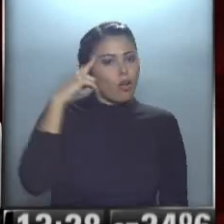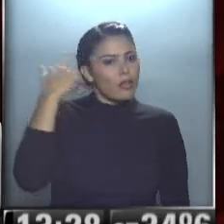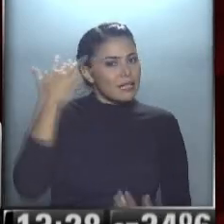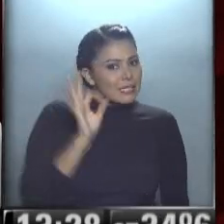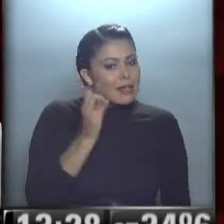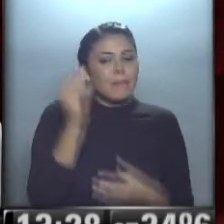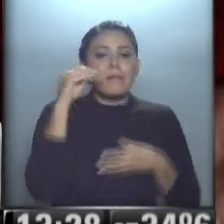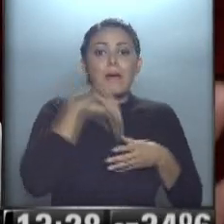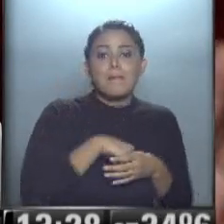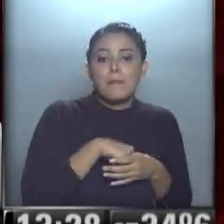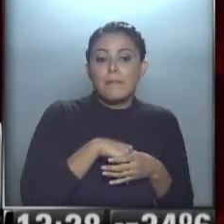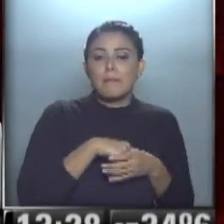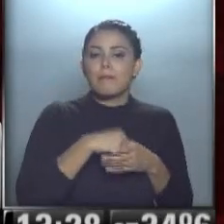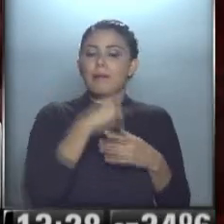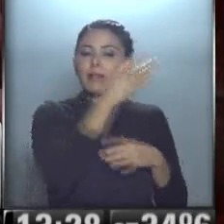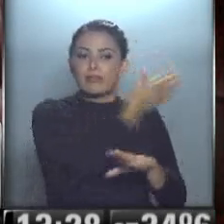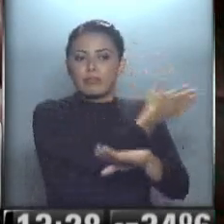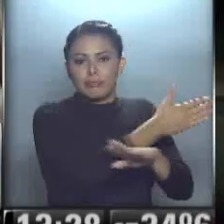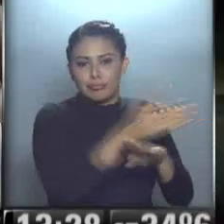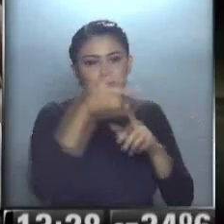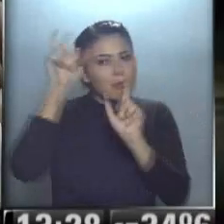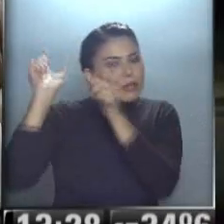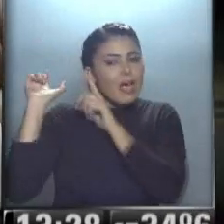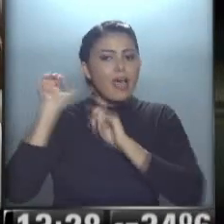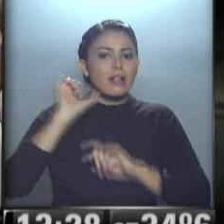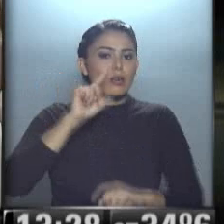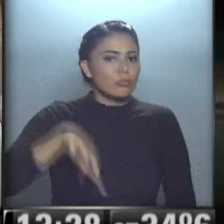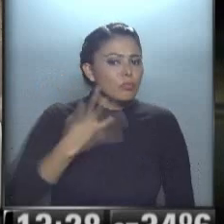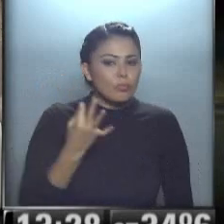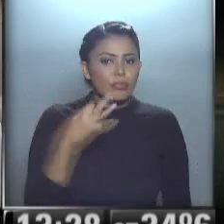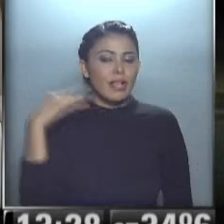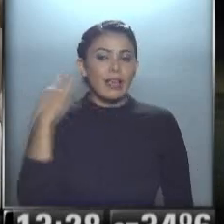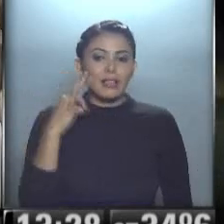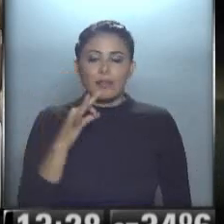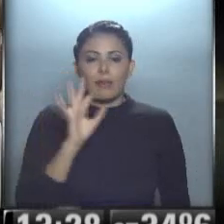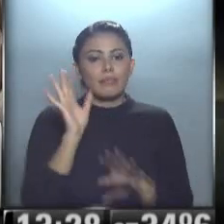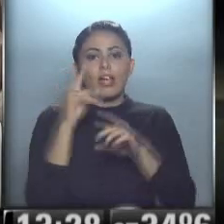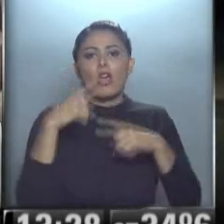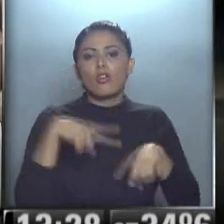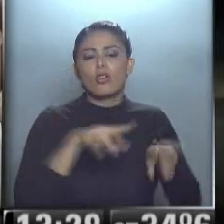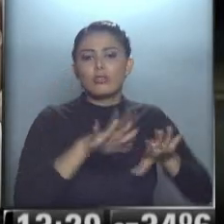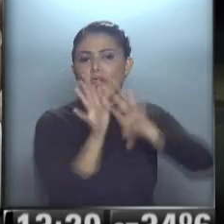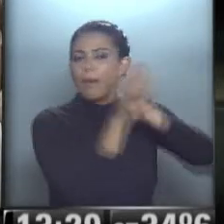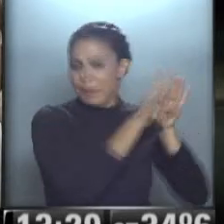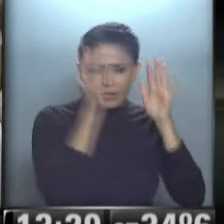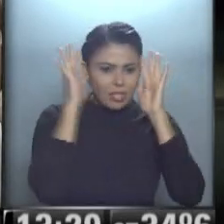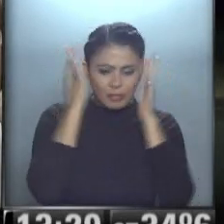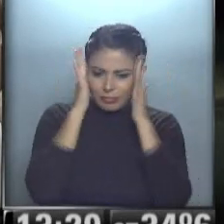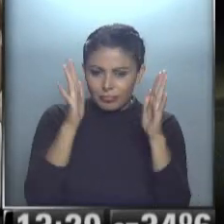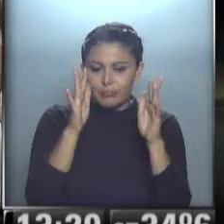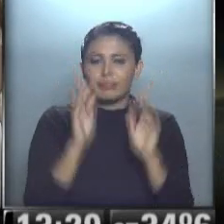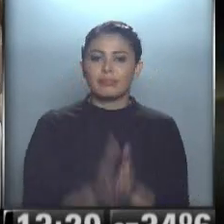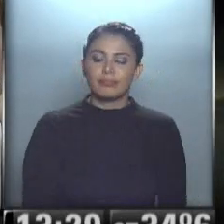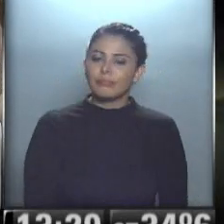con lo que tenés encima, con lo que arrastrás de la calle o de tu vida, que lo tenés que dejar fuera del escenario, pero de alguna manera un poco